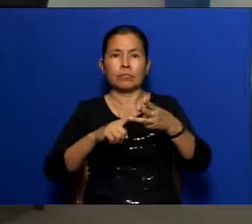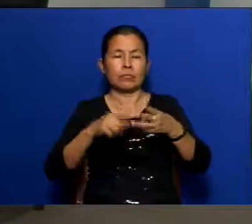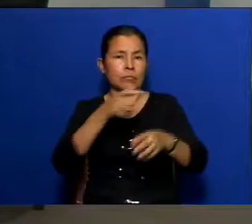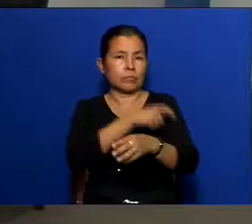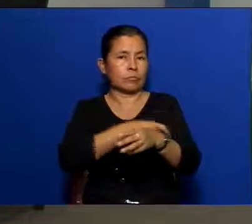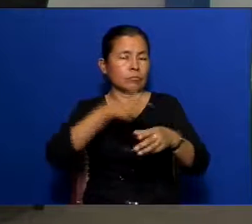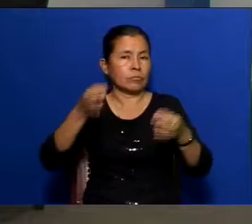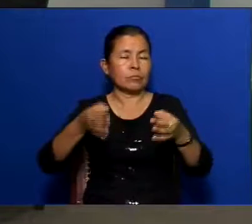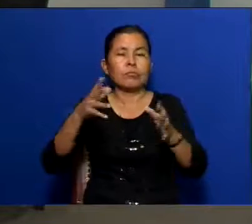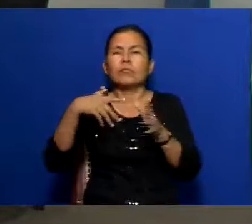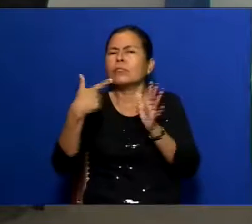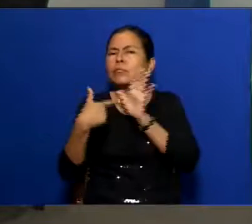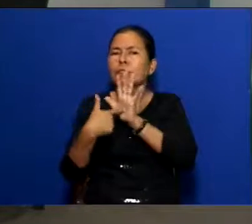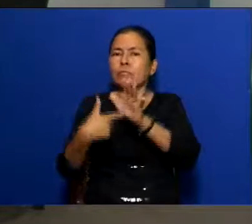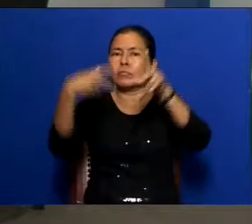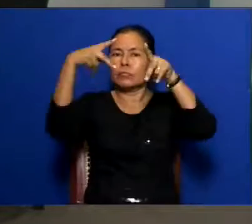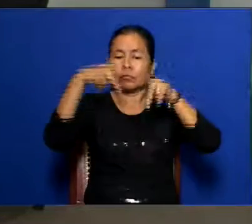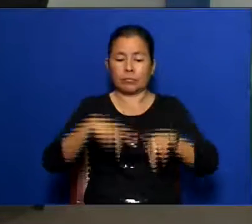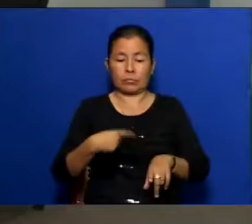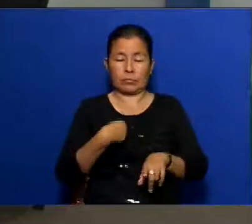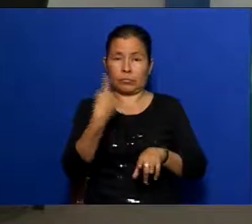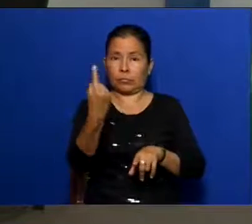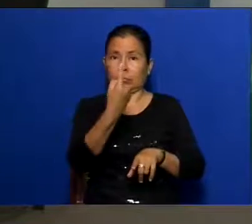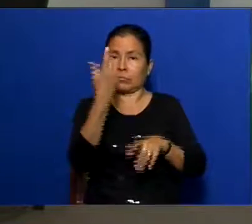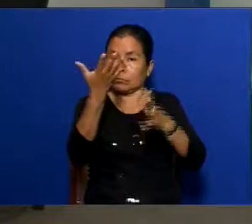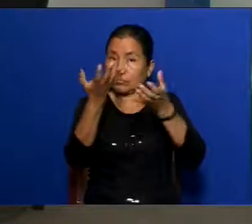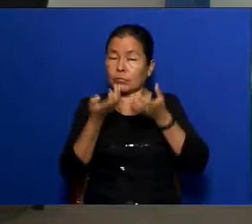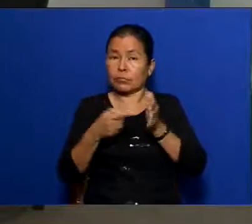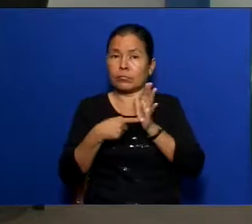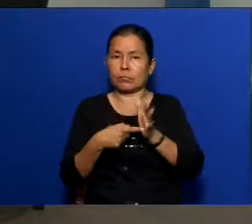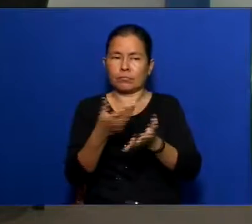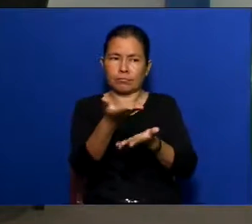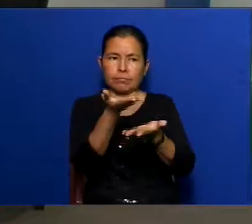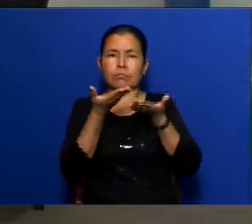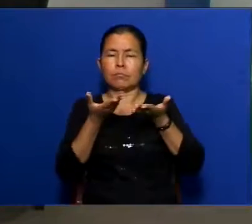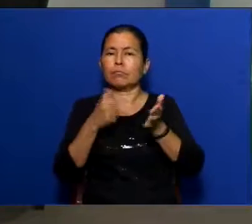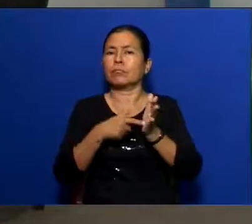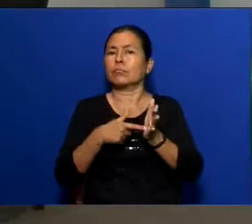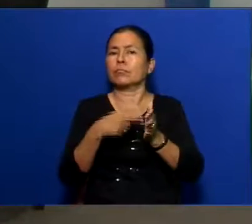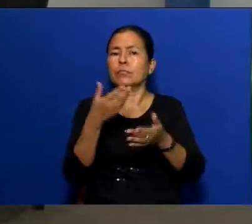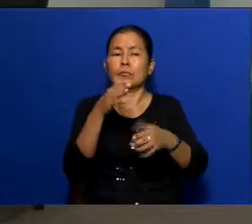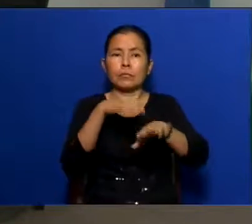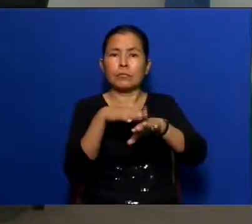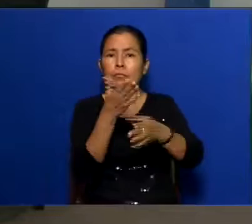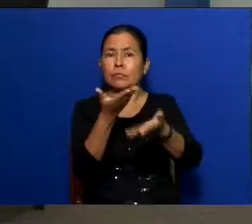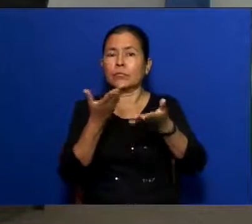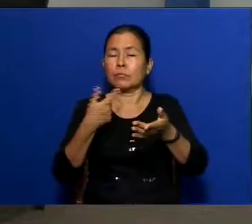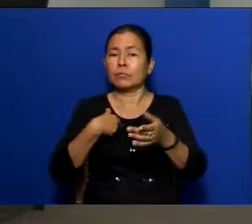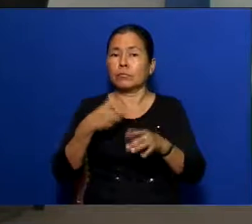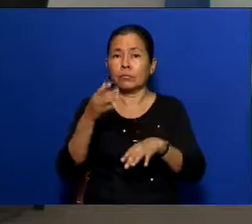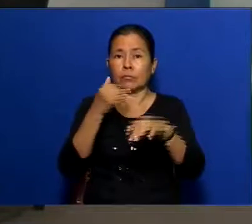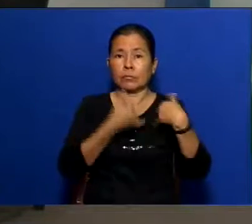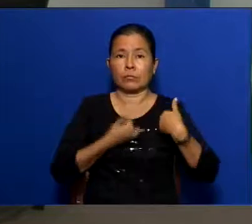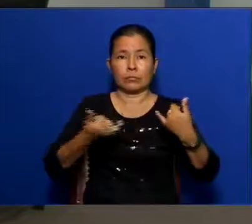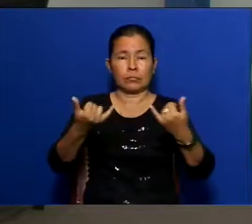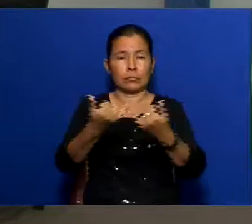persona en su carácter individual quiere solicitar una intervención del Instituto